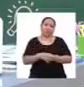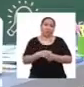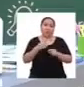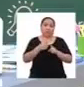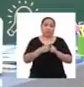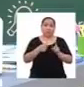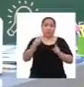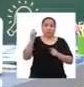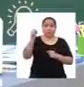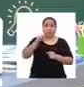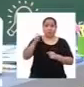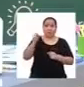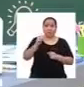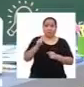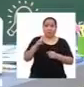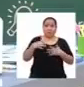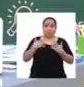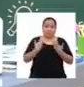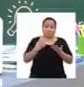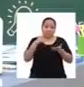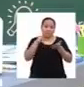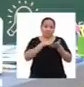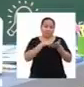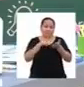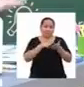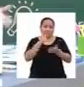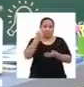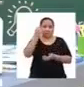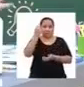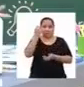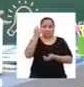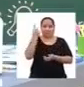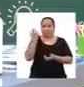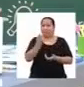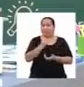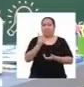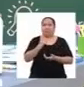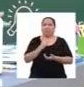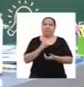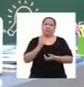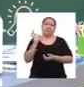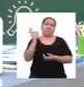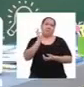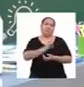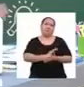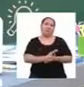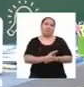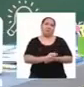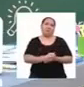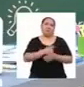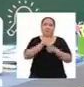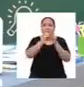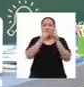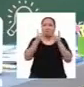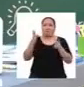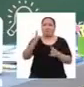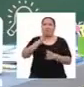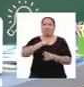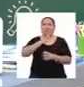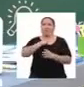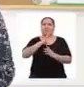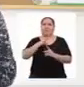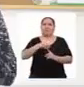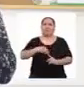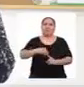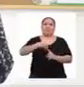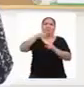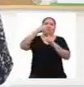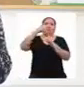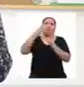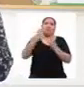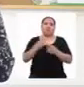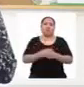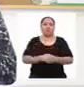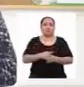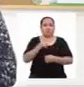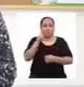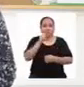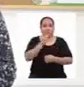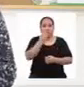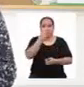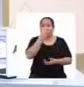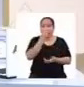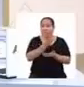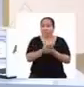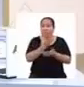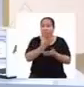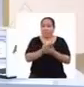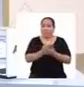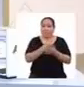creo que sí lo podrían leer y comprender, porque tampoco es un lenguaje sofisticado o especializado. Esa es una buena